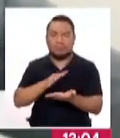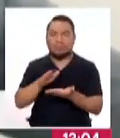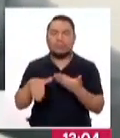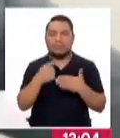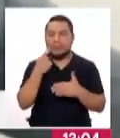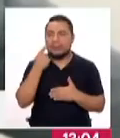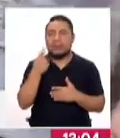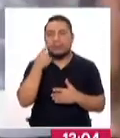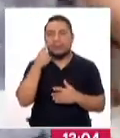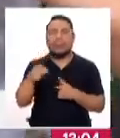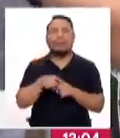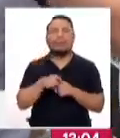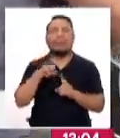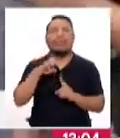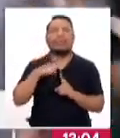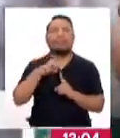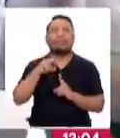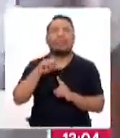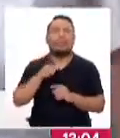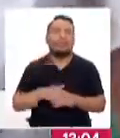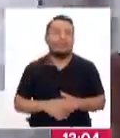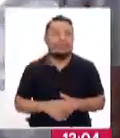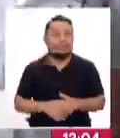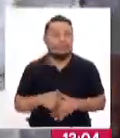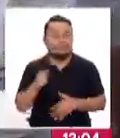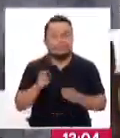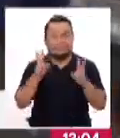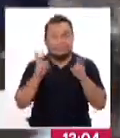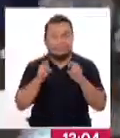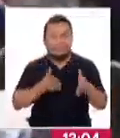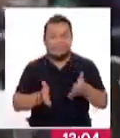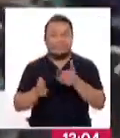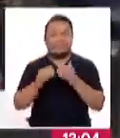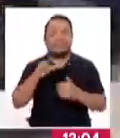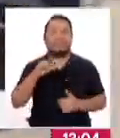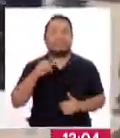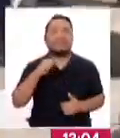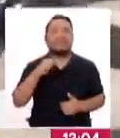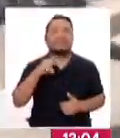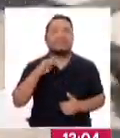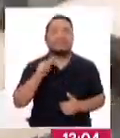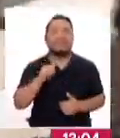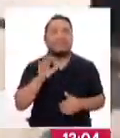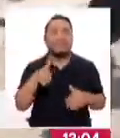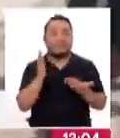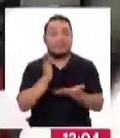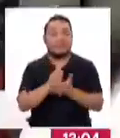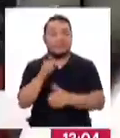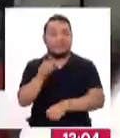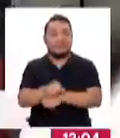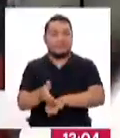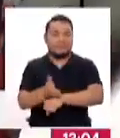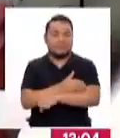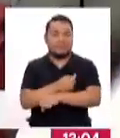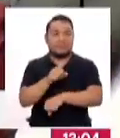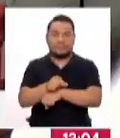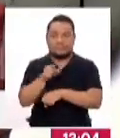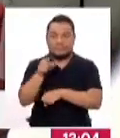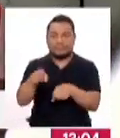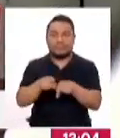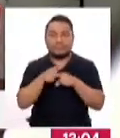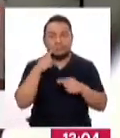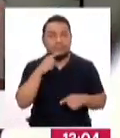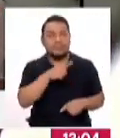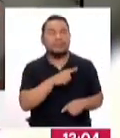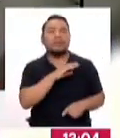se conoce como el caso ecoteva por el caso interoceánica hay una orden de prisión preventiva y el despacho del